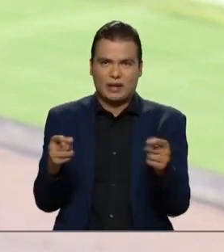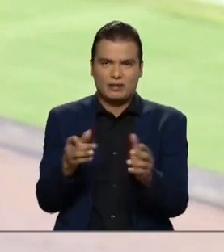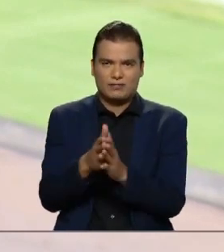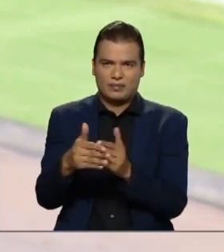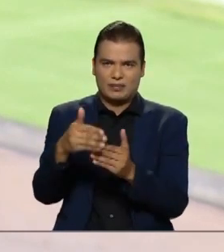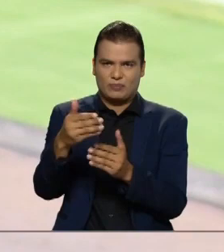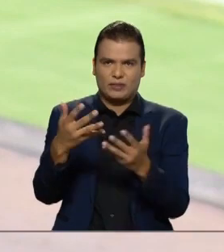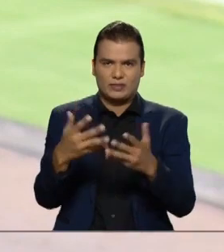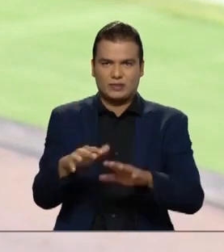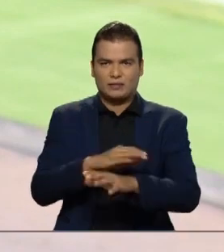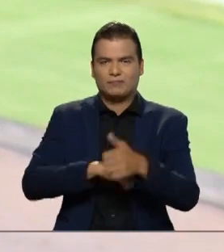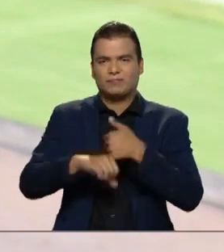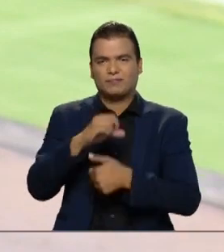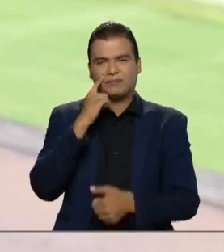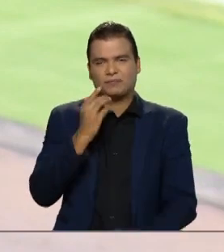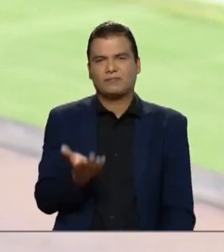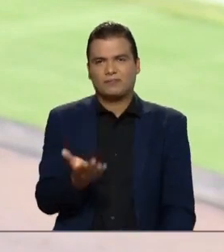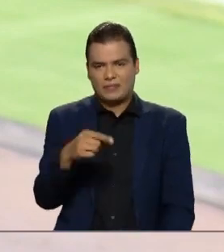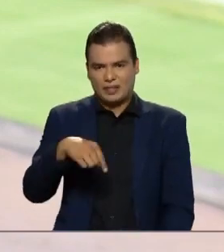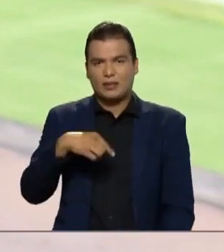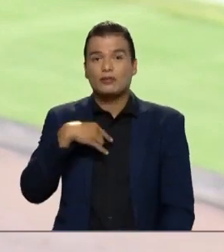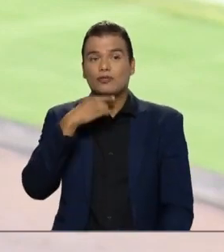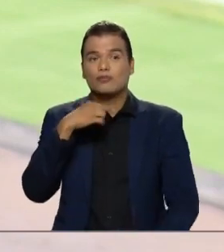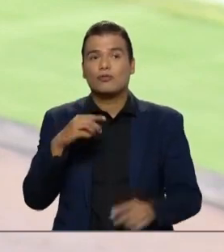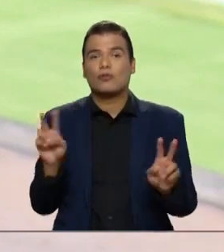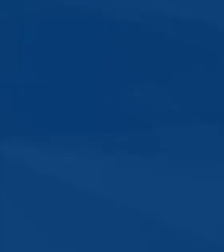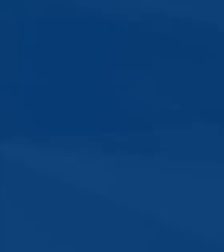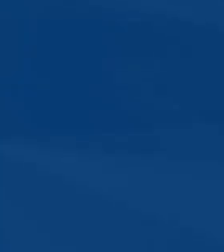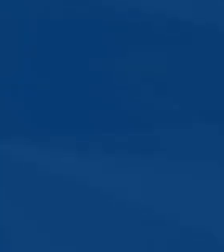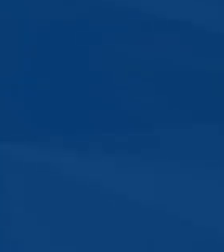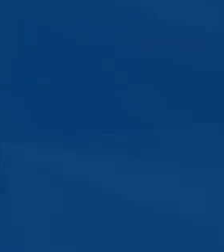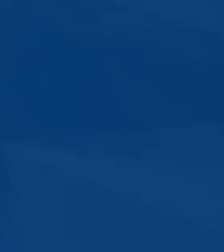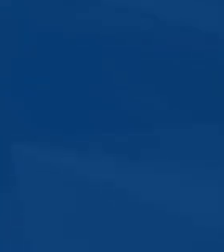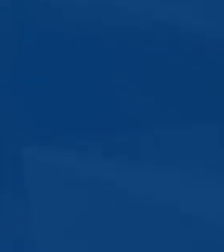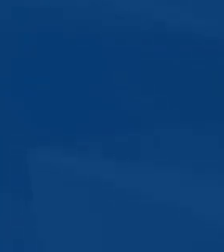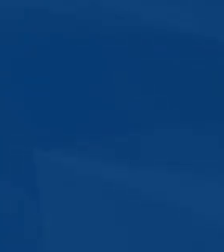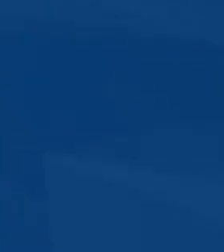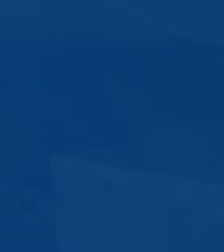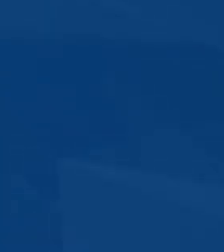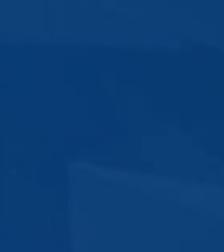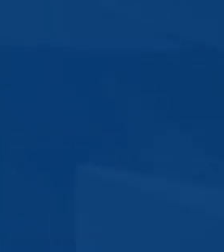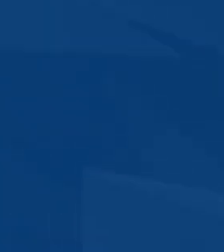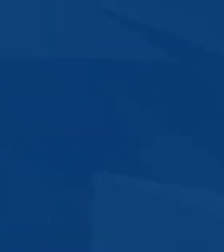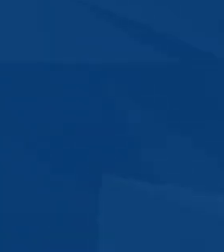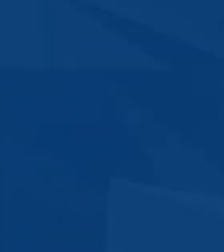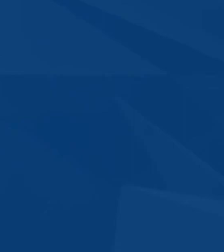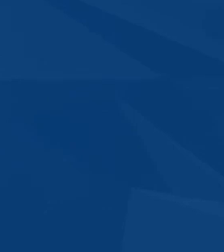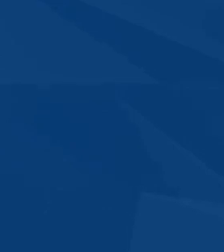municipio. Continúe usted con más información en Telepacífico Noticias.